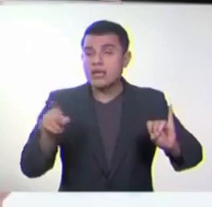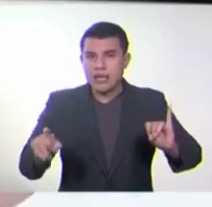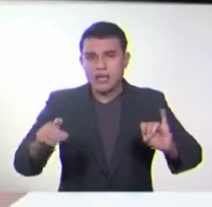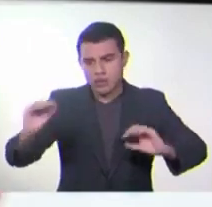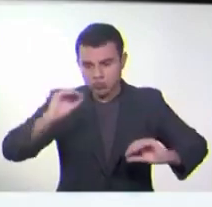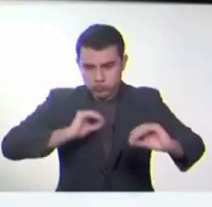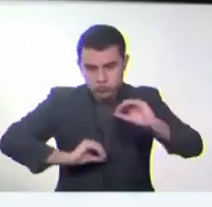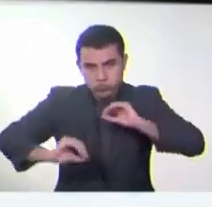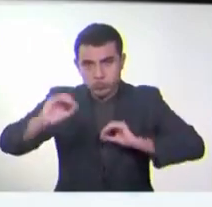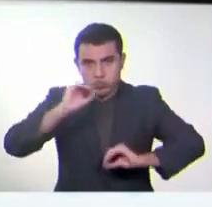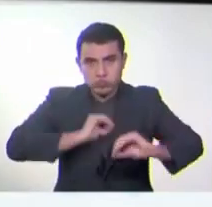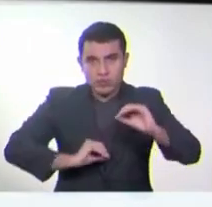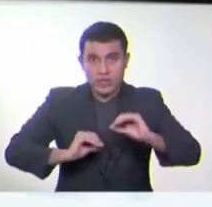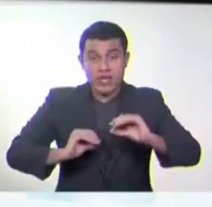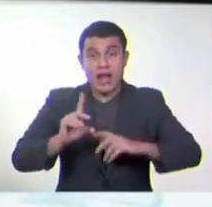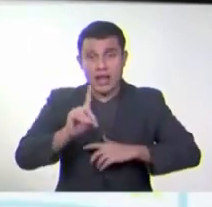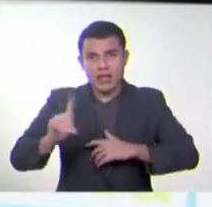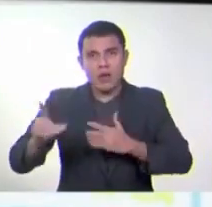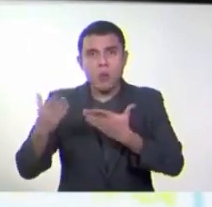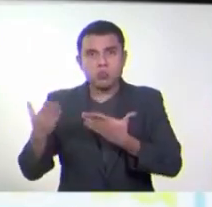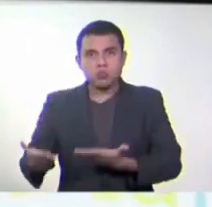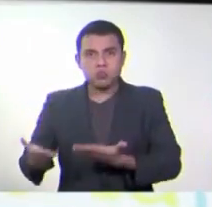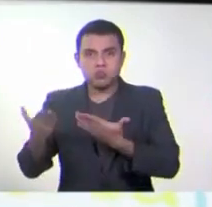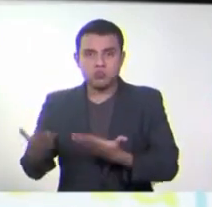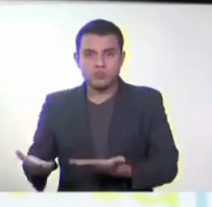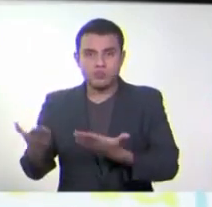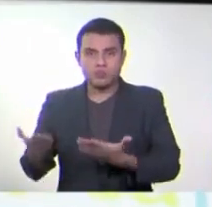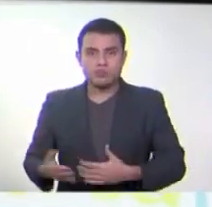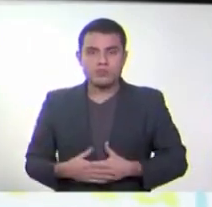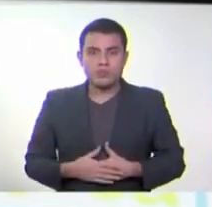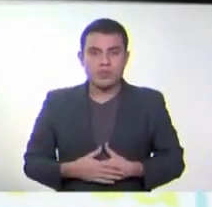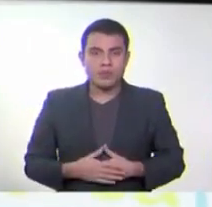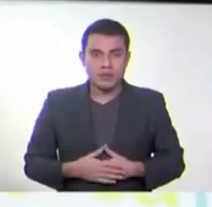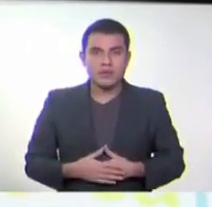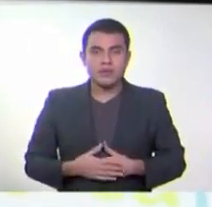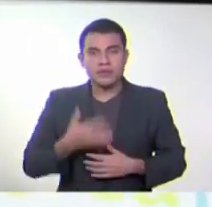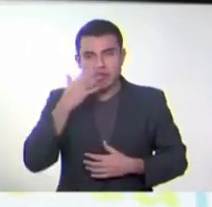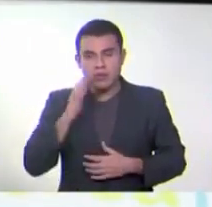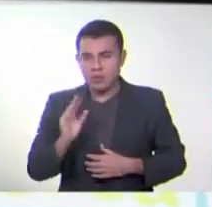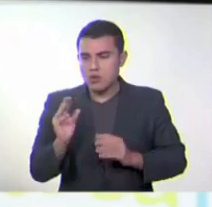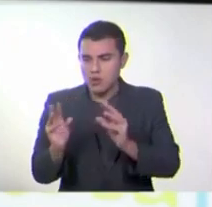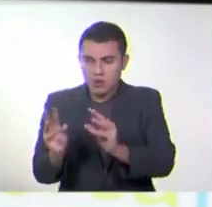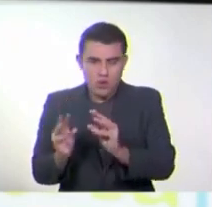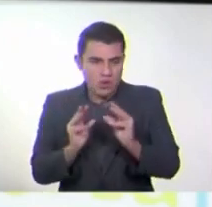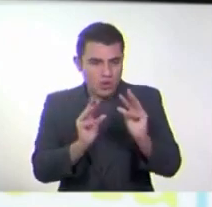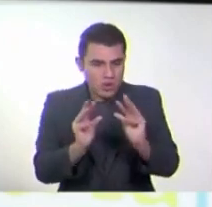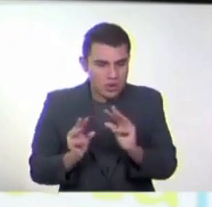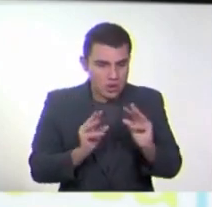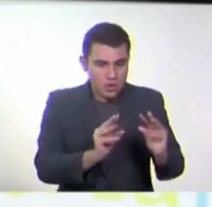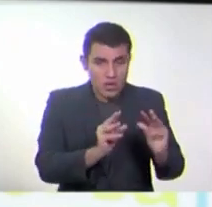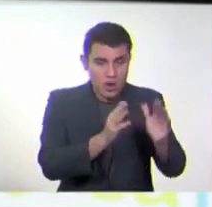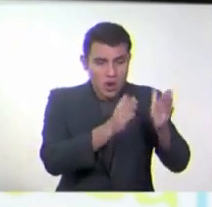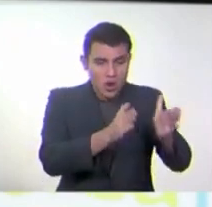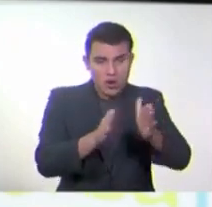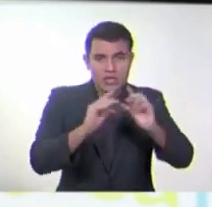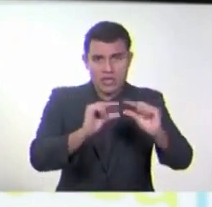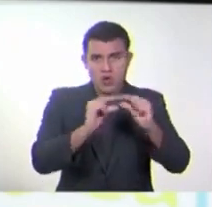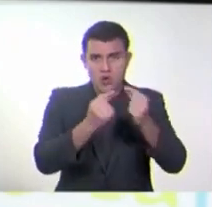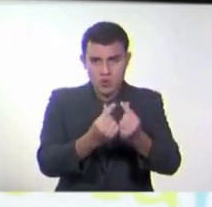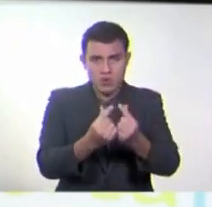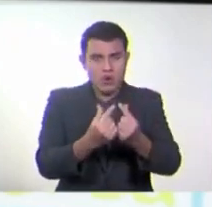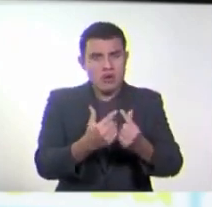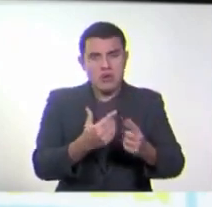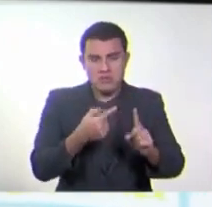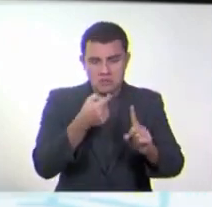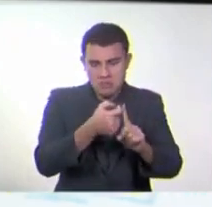y al lado derecho los más pesados. Colocaba en orden de grupos que tuvieran mismas